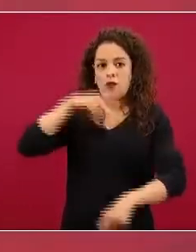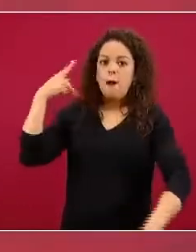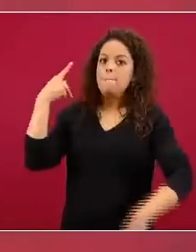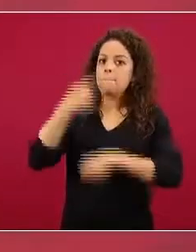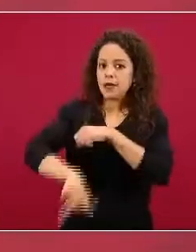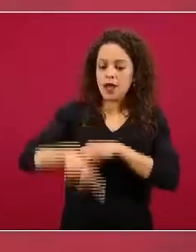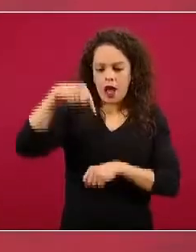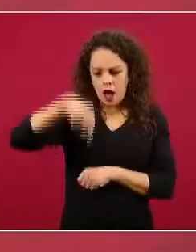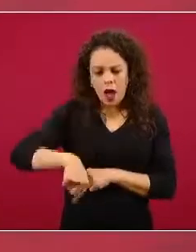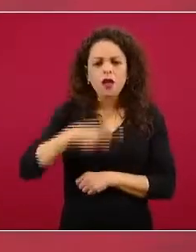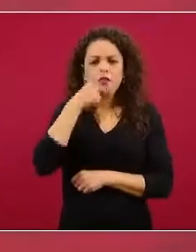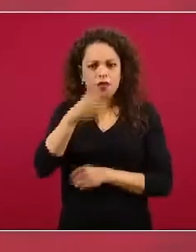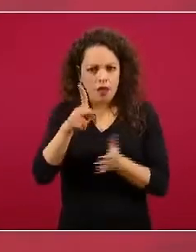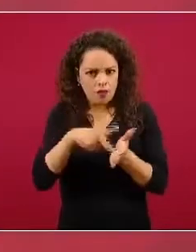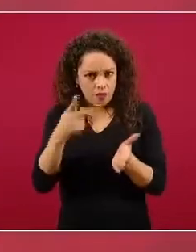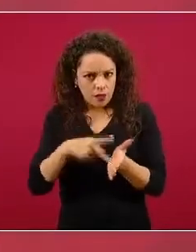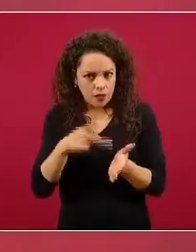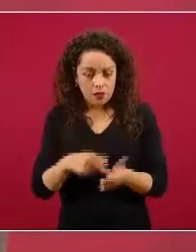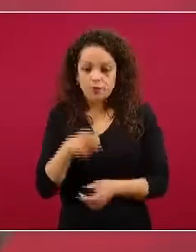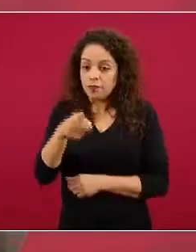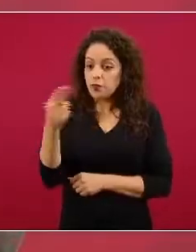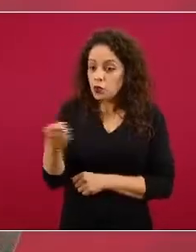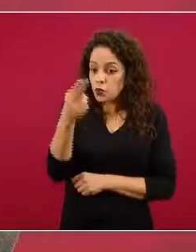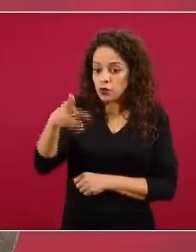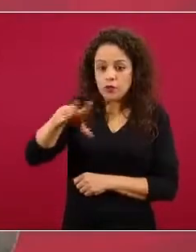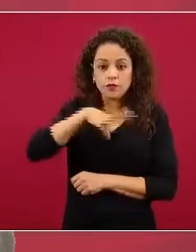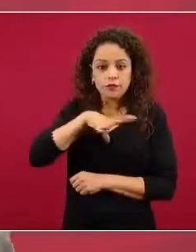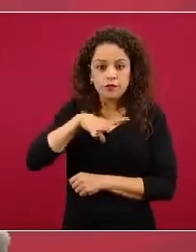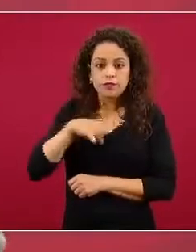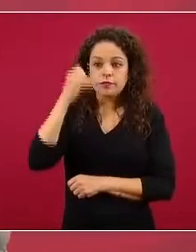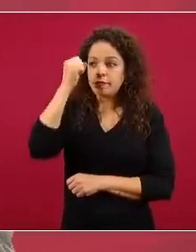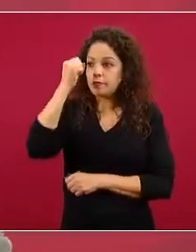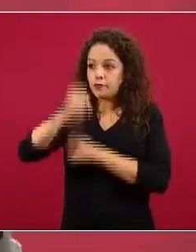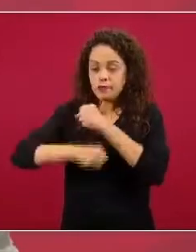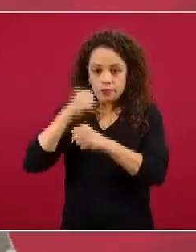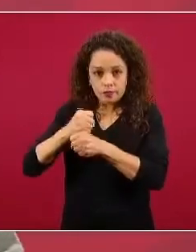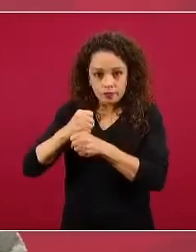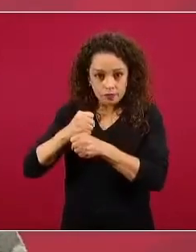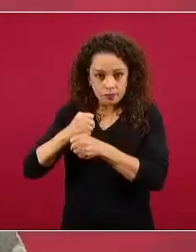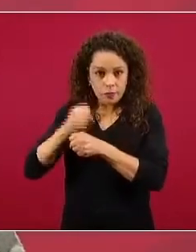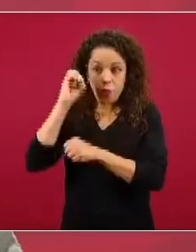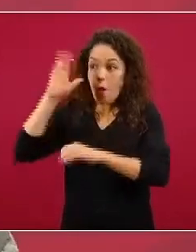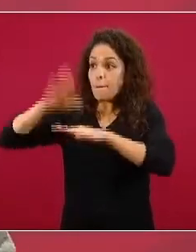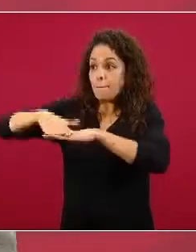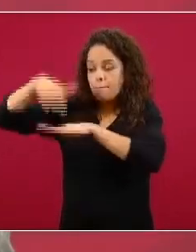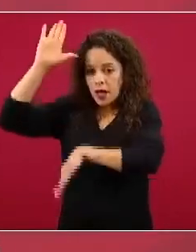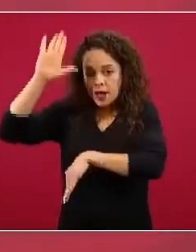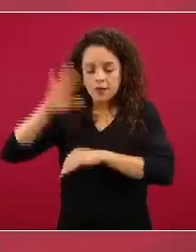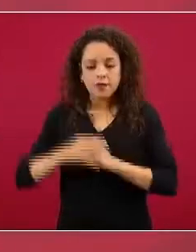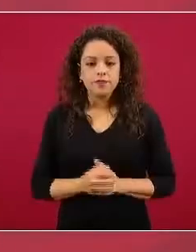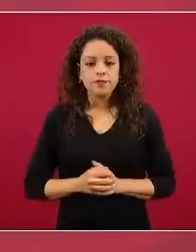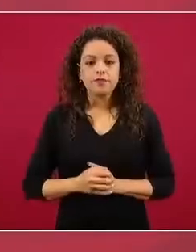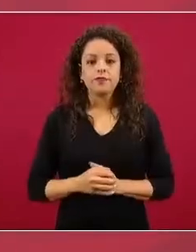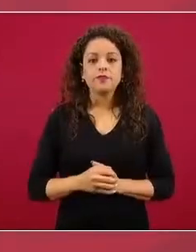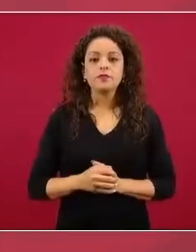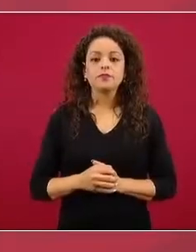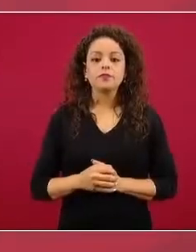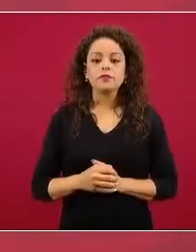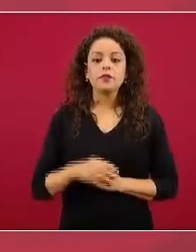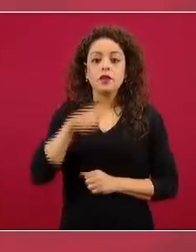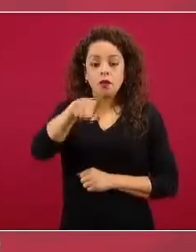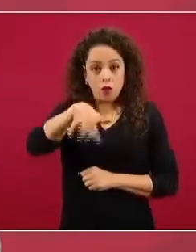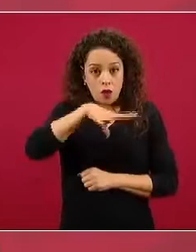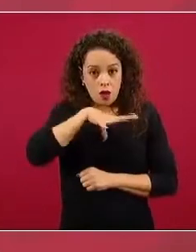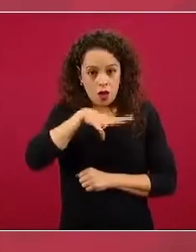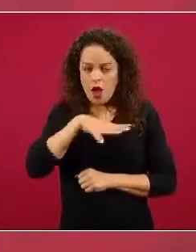Si usted tiene 60 años de edad o más, o independientemente de su edad, tiene sobrepeso u